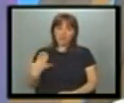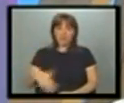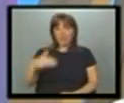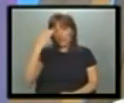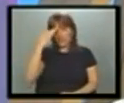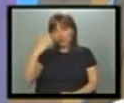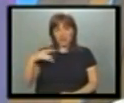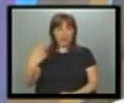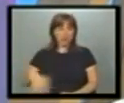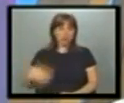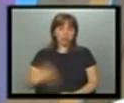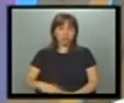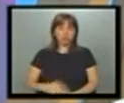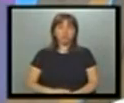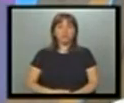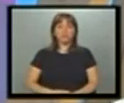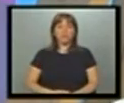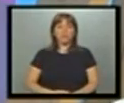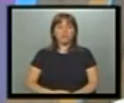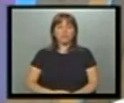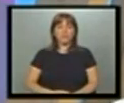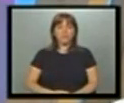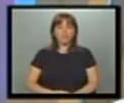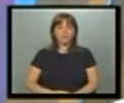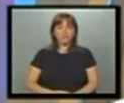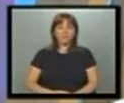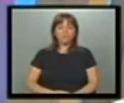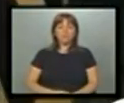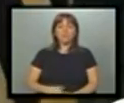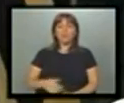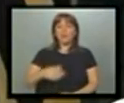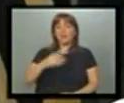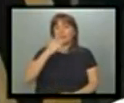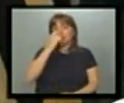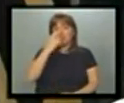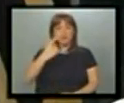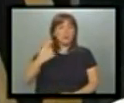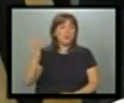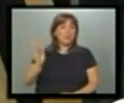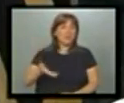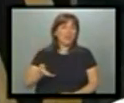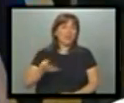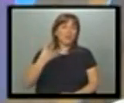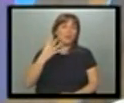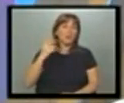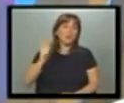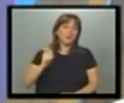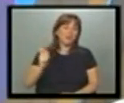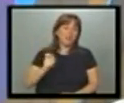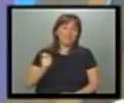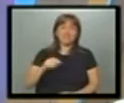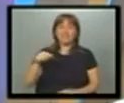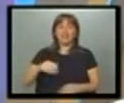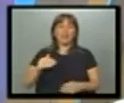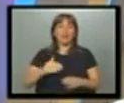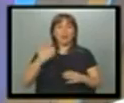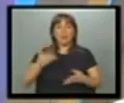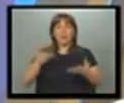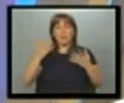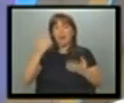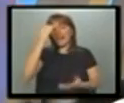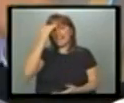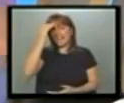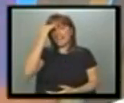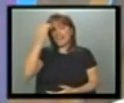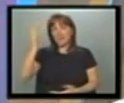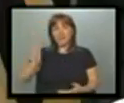acumulando. Reciente decía, 21% en cuánto, en 4 meses, 5 claro, meses. Se va acumulando, ¿no? Entonces, si decís 15, también